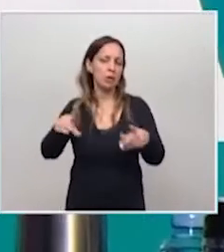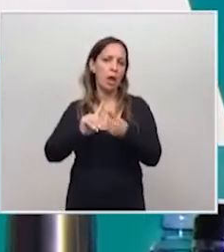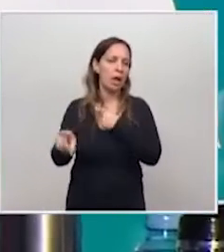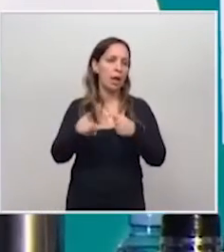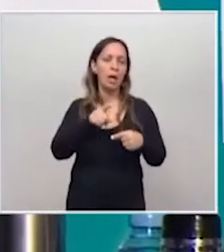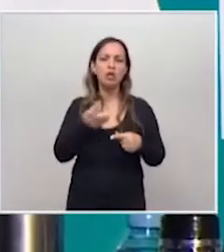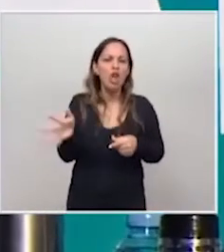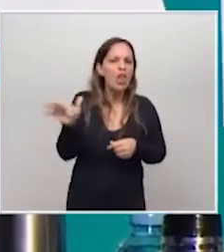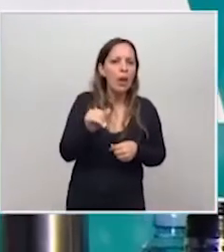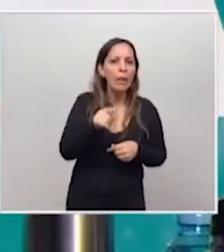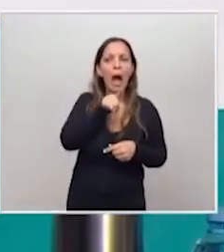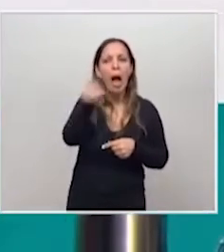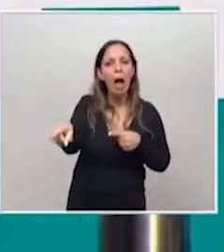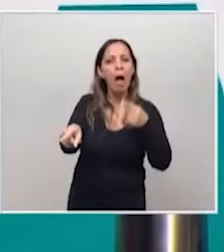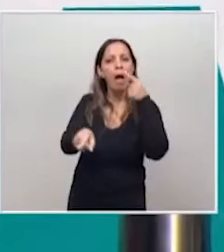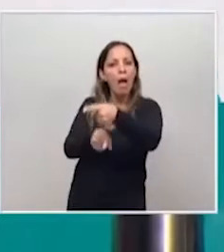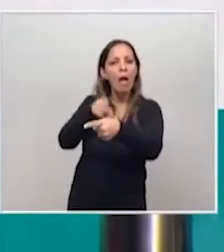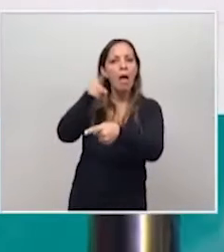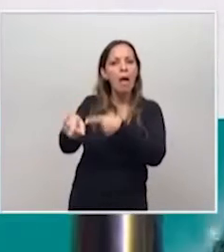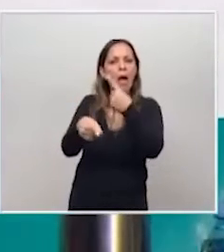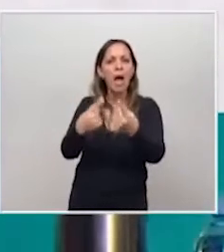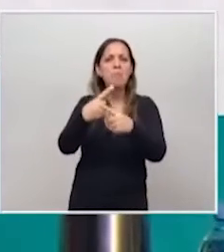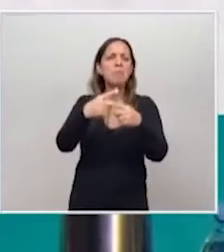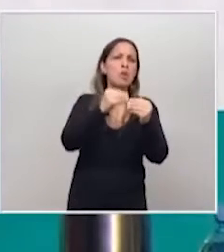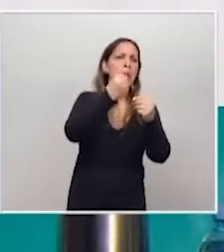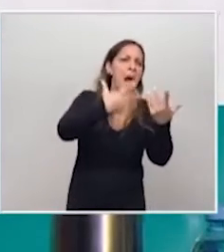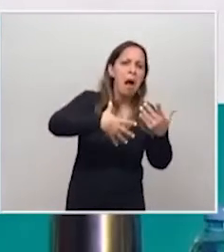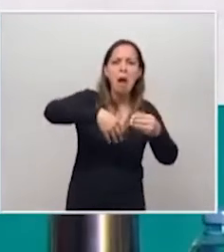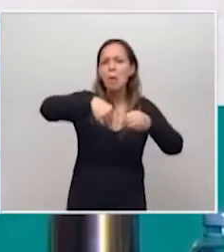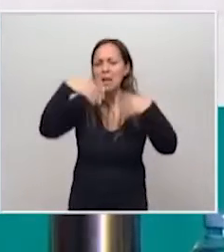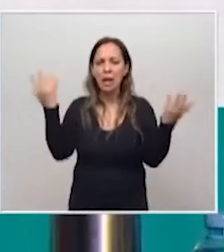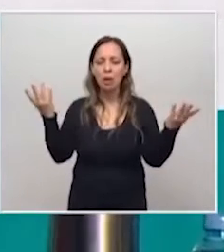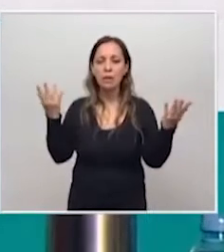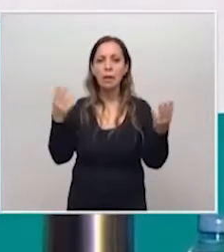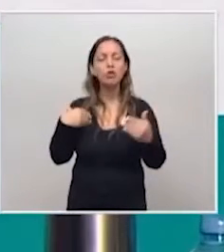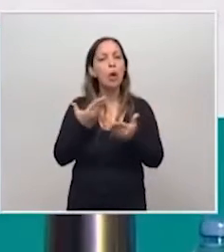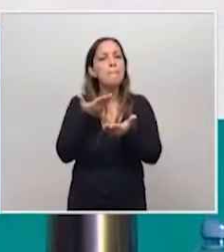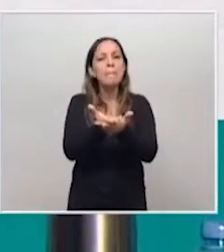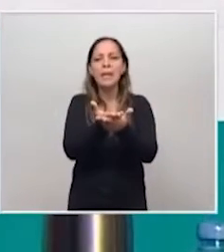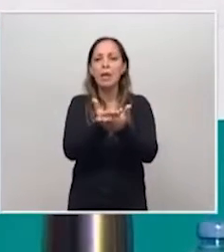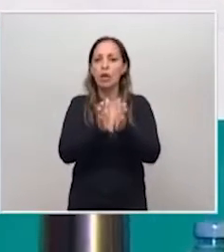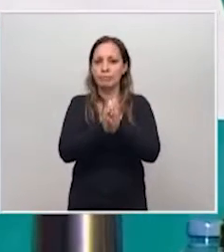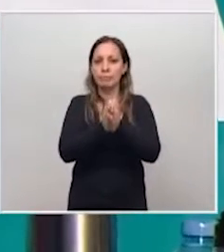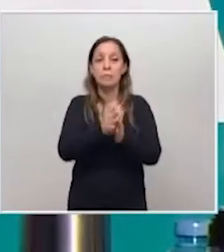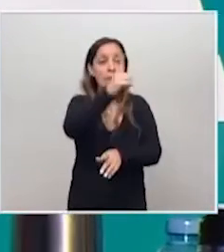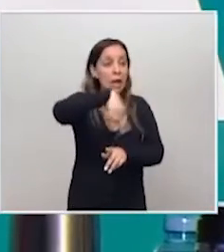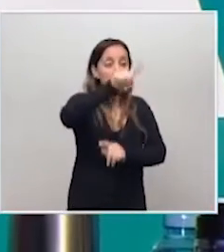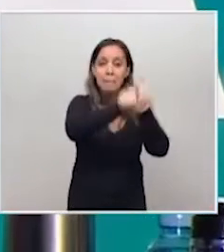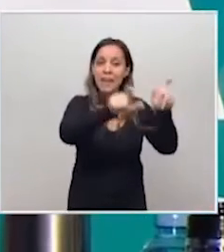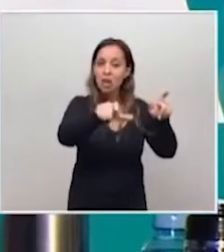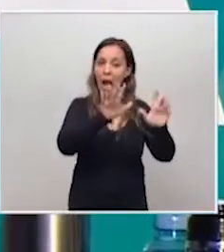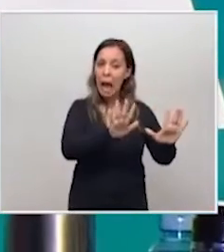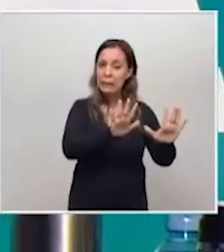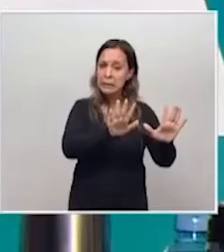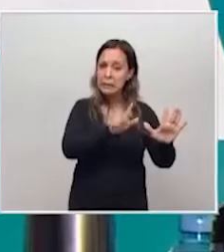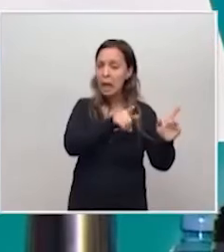días, por una cosa o por la otra. Yo les quiero pedir a los que tanto atacan, a los que